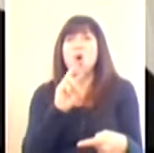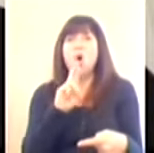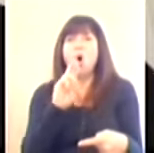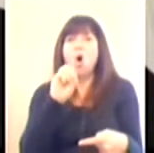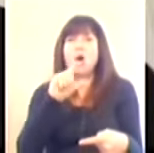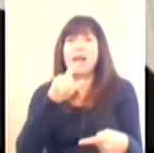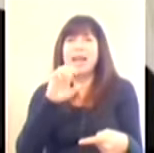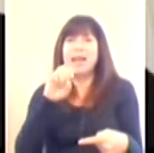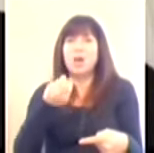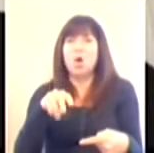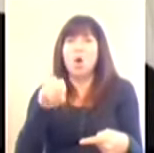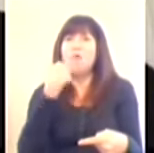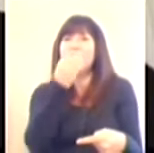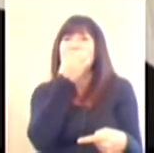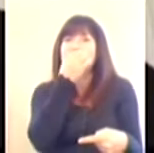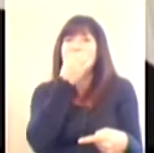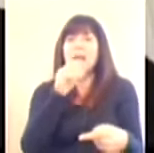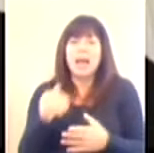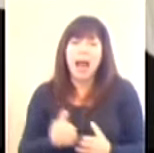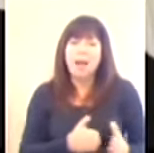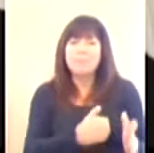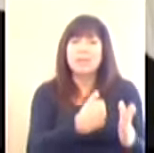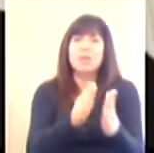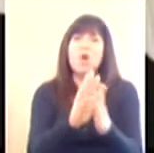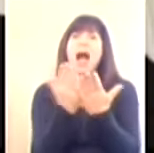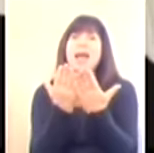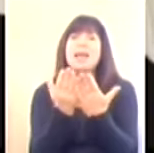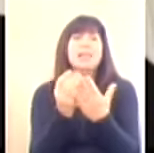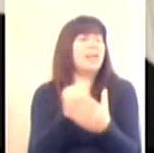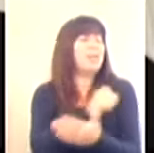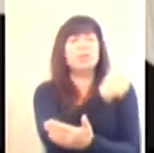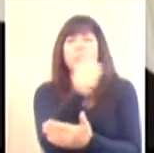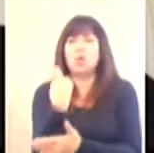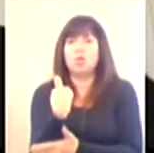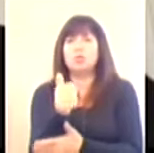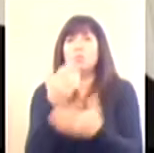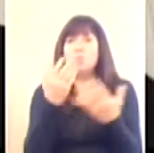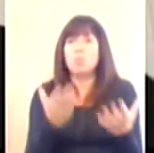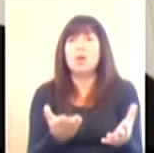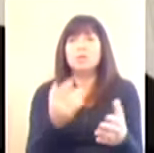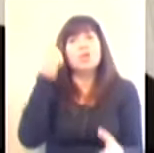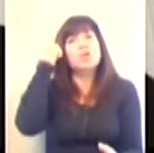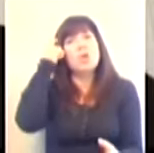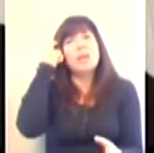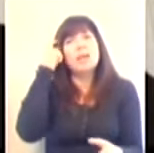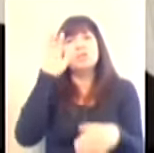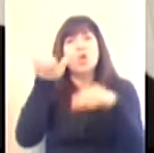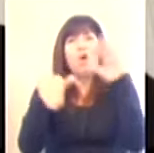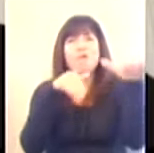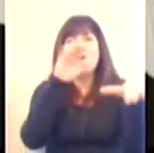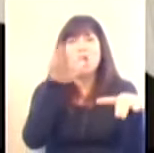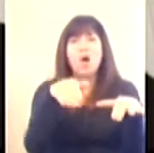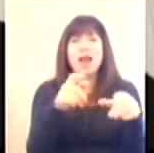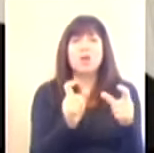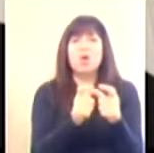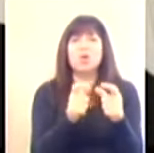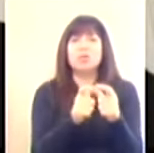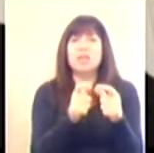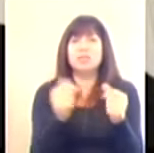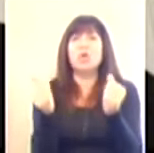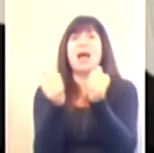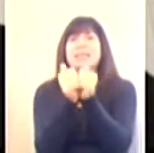que ese es el camino, que esta sea una agenda de todos, y por eso me pareció importante convocar a un consejo asesor